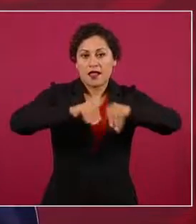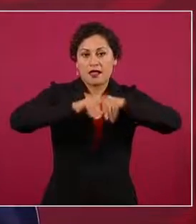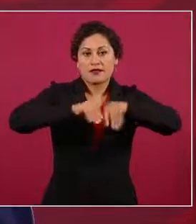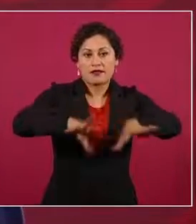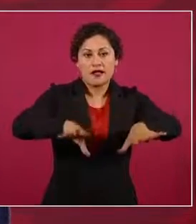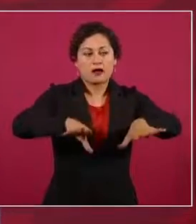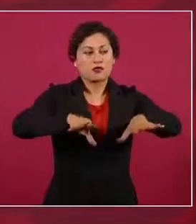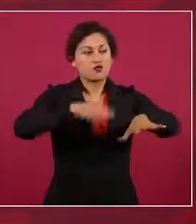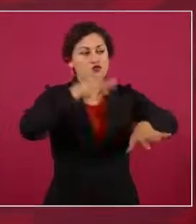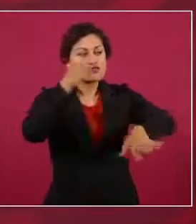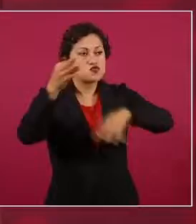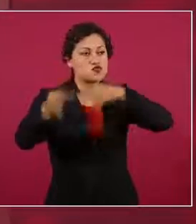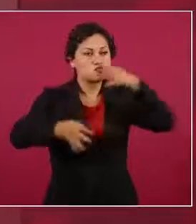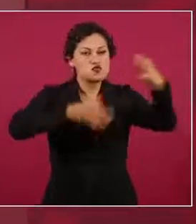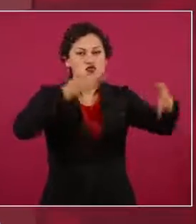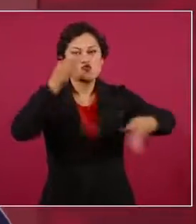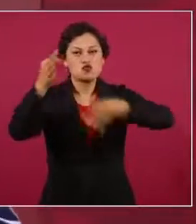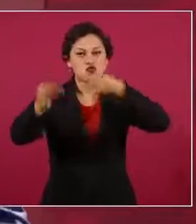publicitarias